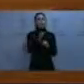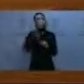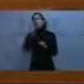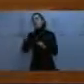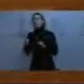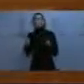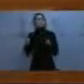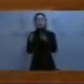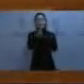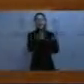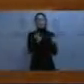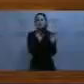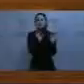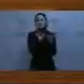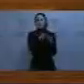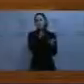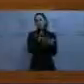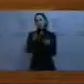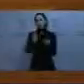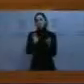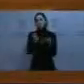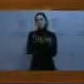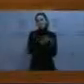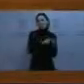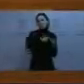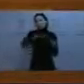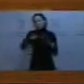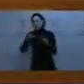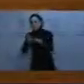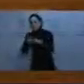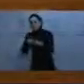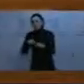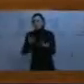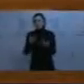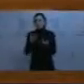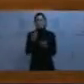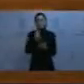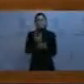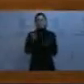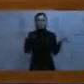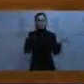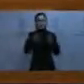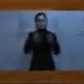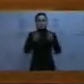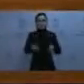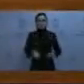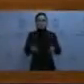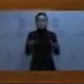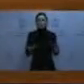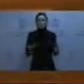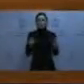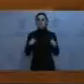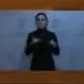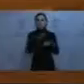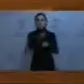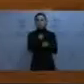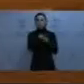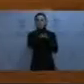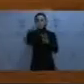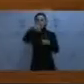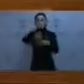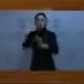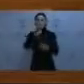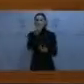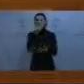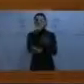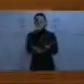cosas o en otros partidos y, por tanto, no tenían representación y no emitieron el voto correspondiente.